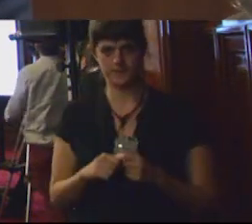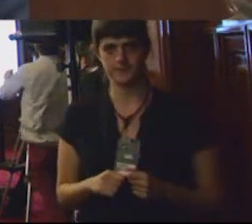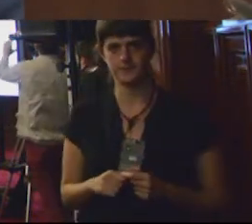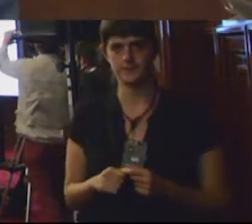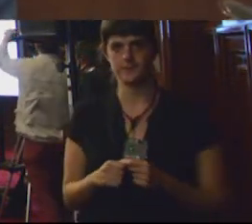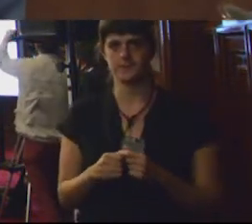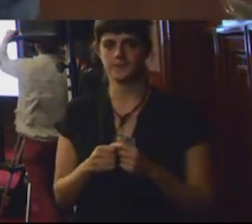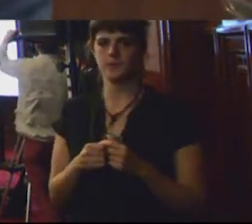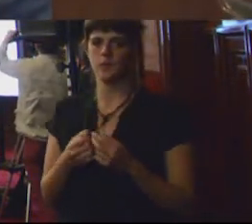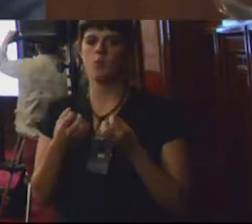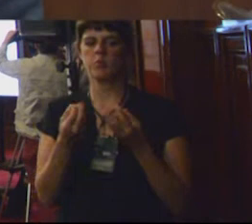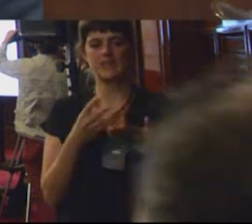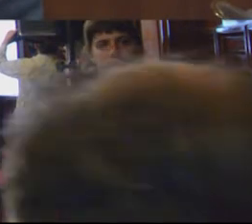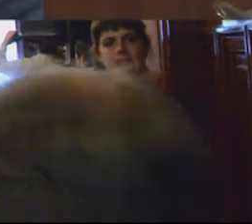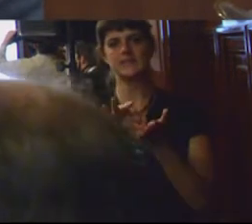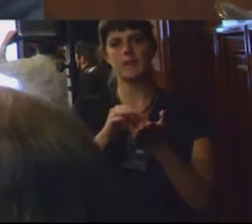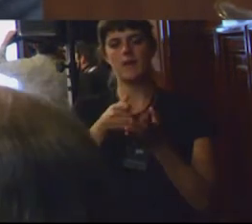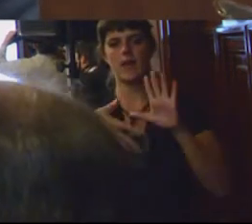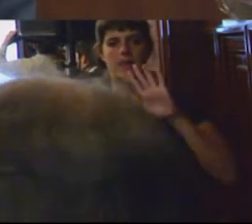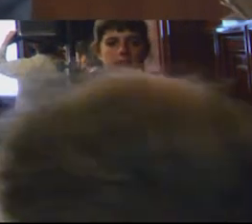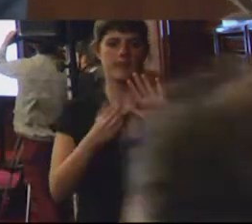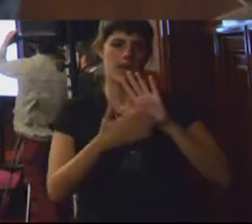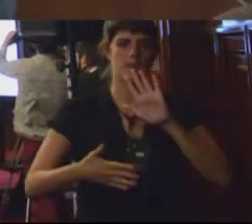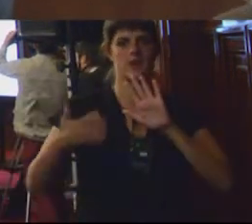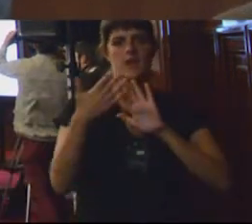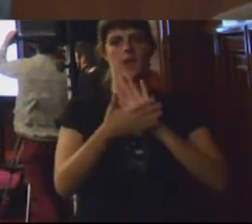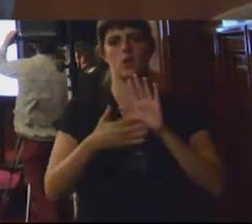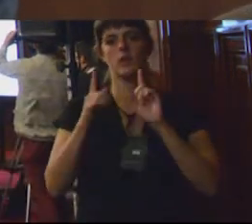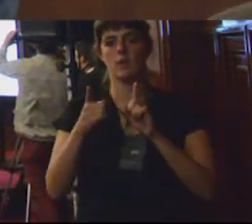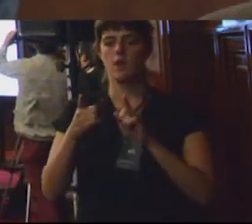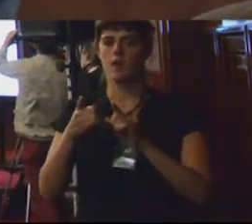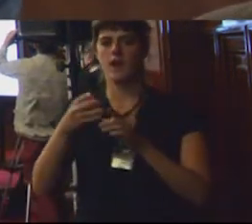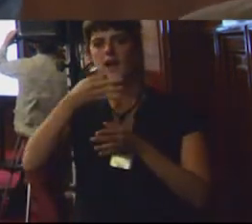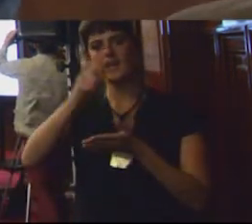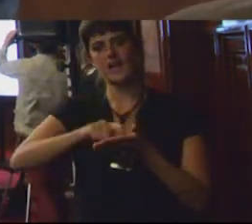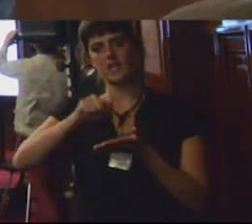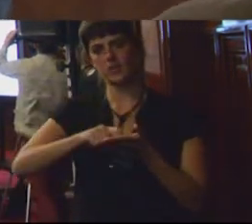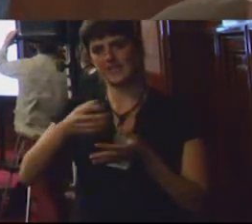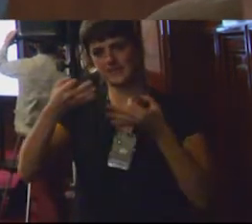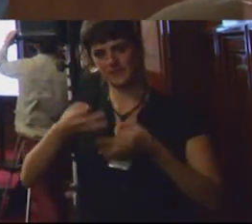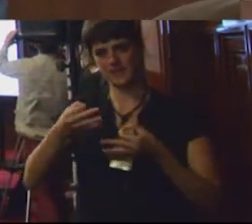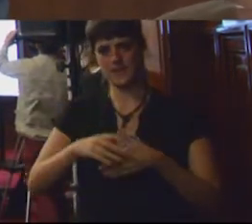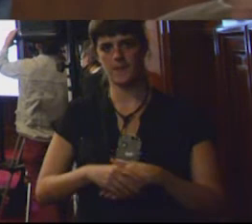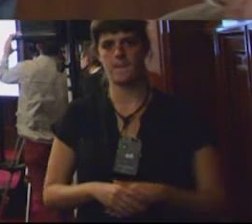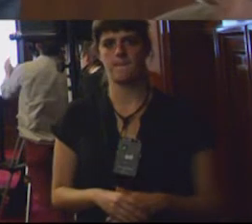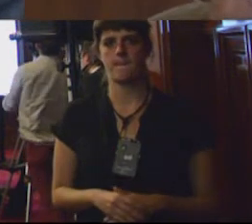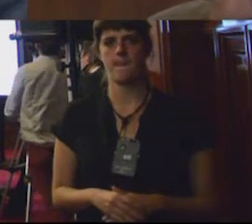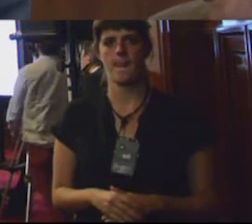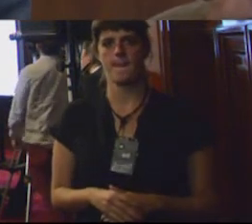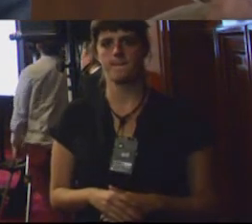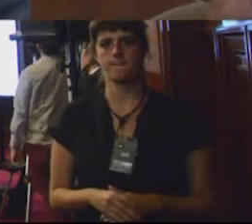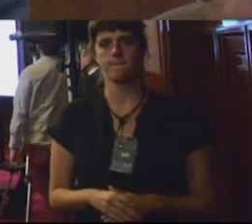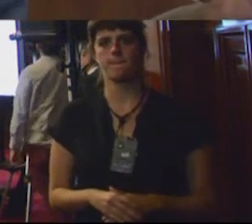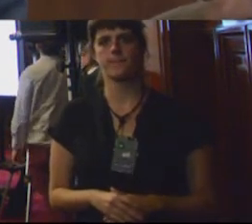sistema interamericano y seguramente también la relatora especial para derechos económicos, sociales y culturales,